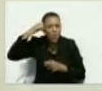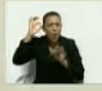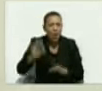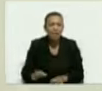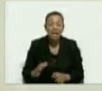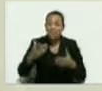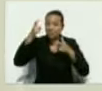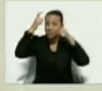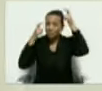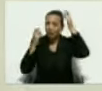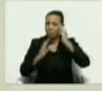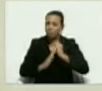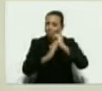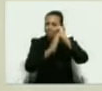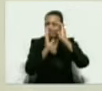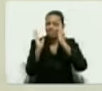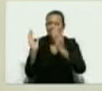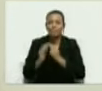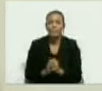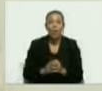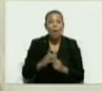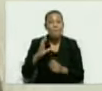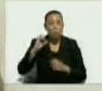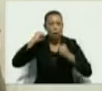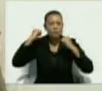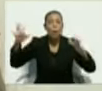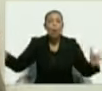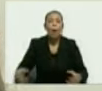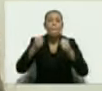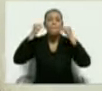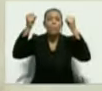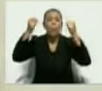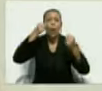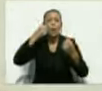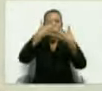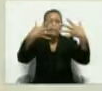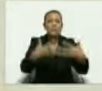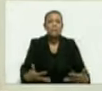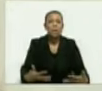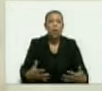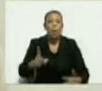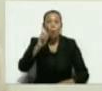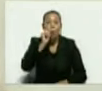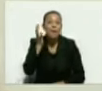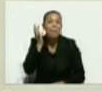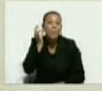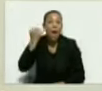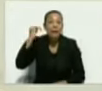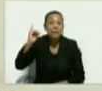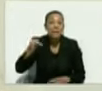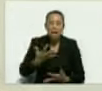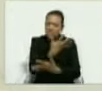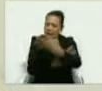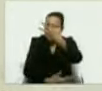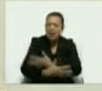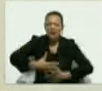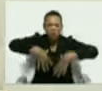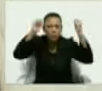nuestro comandante supremo Hugo Chávez, por el bravo pueblo de Venezuela, por los hombres y mujeres que derramaron su